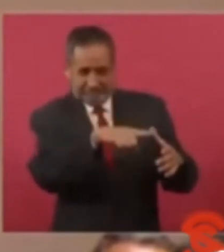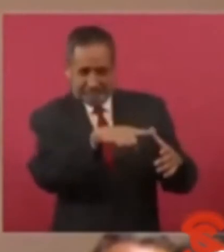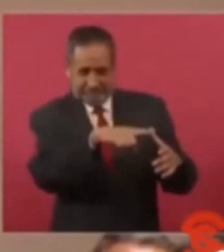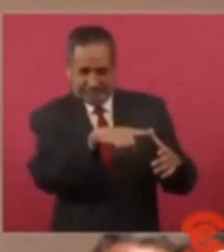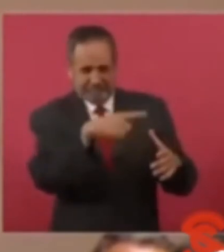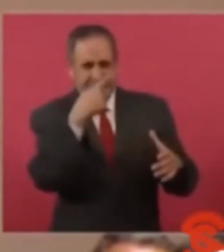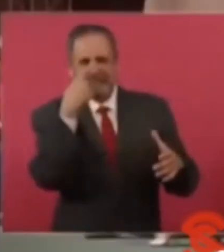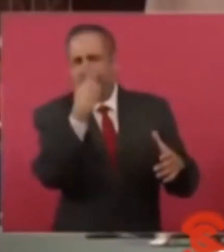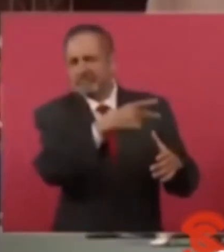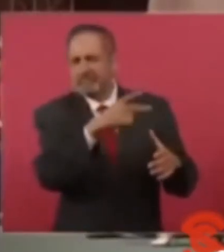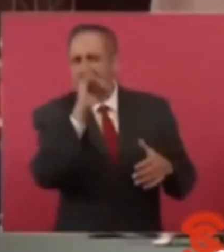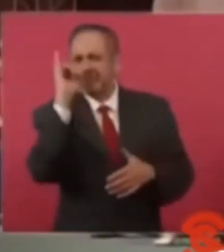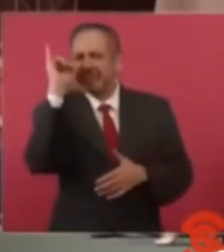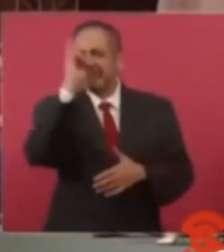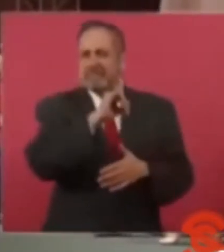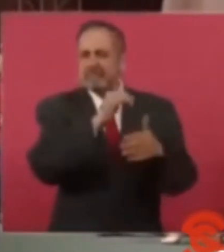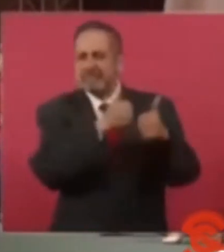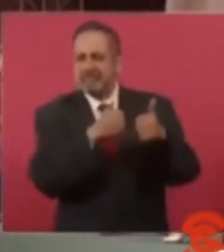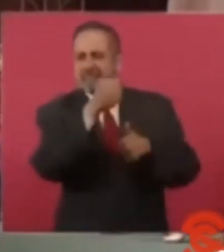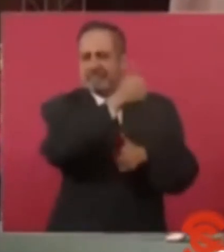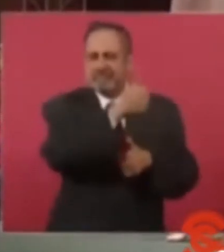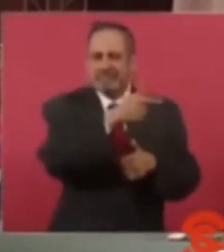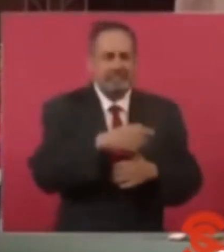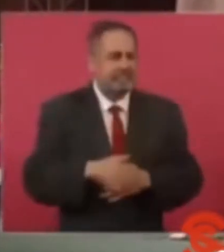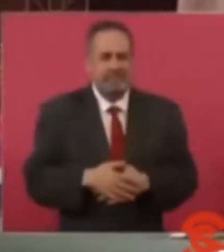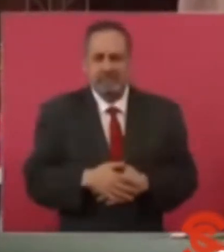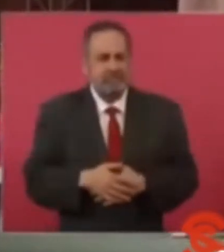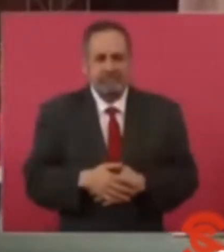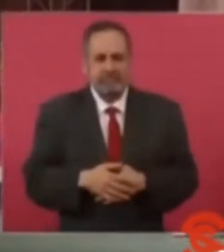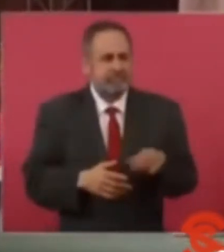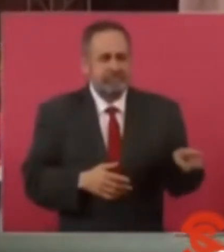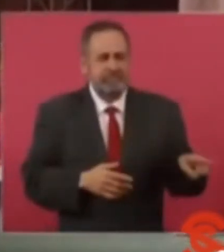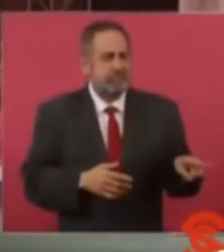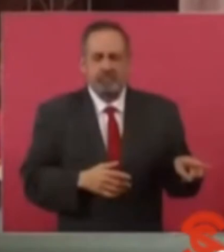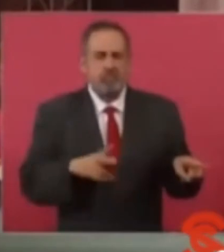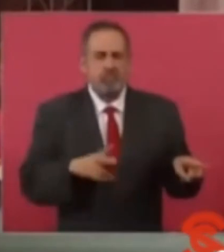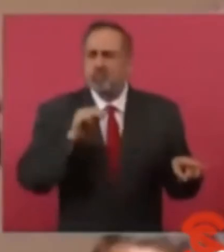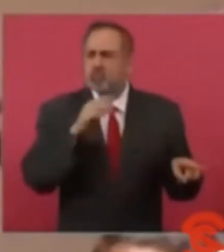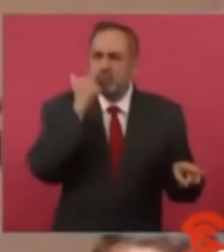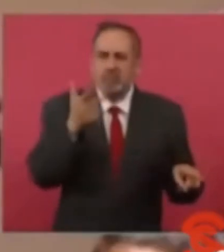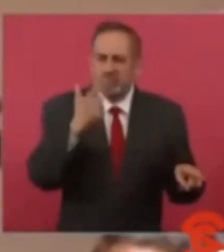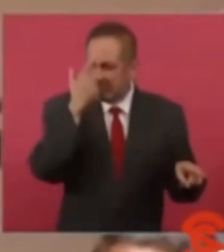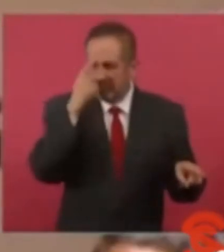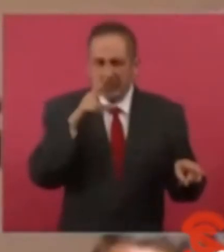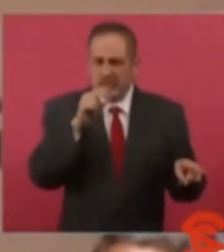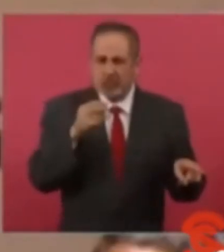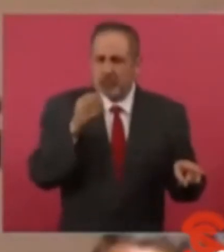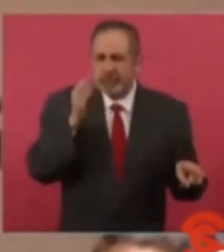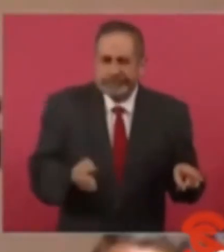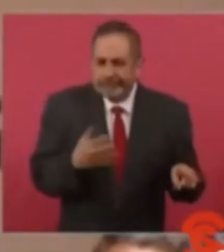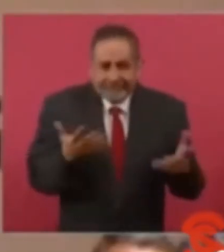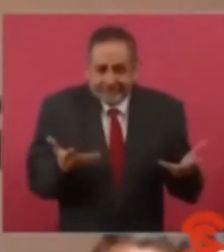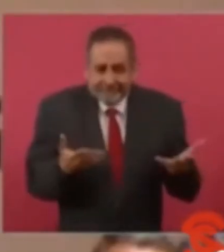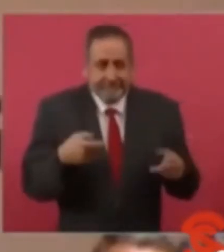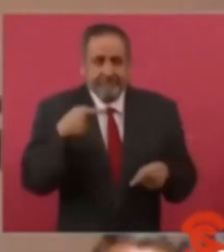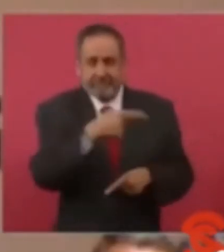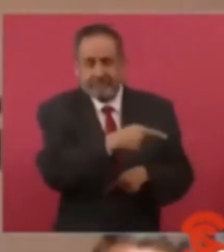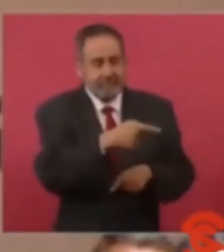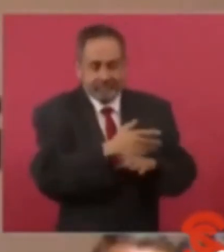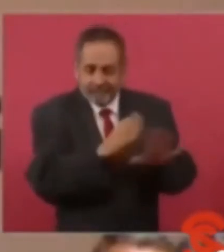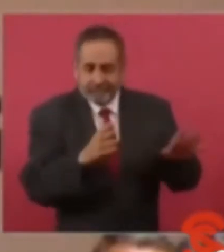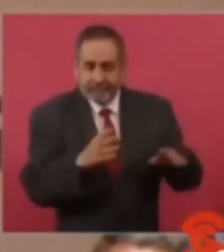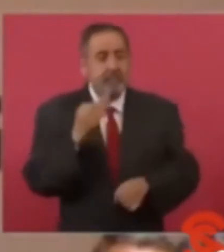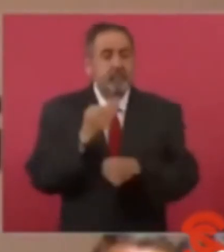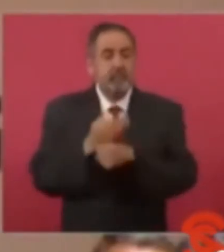sus jefes, no conciben ni aceptan que ahora se